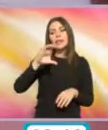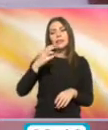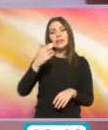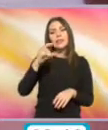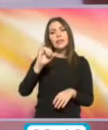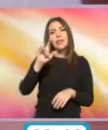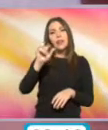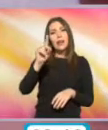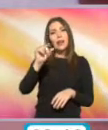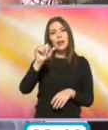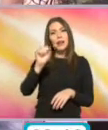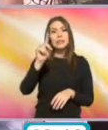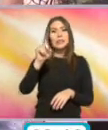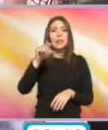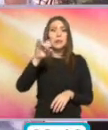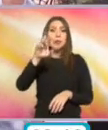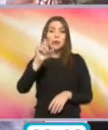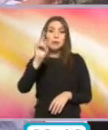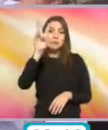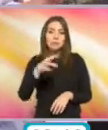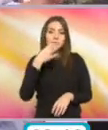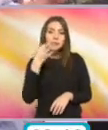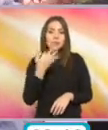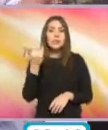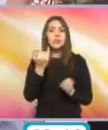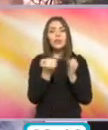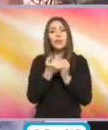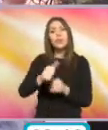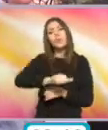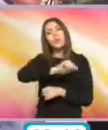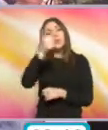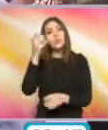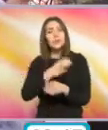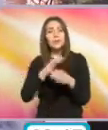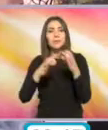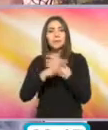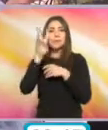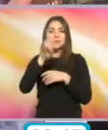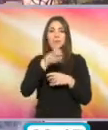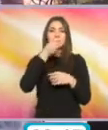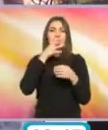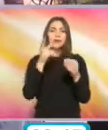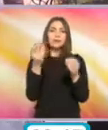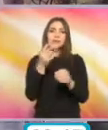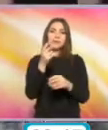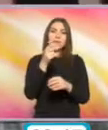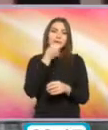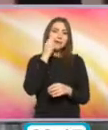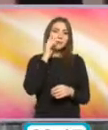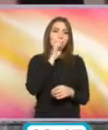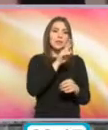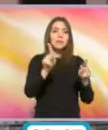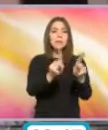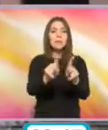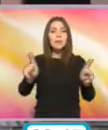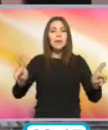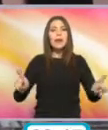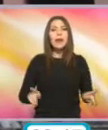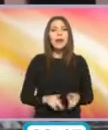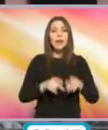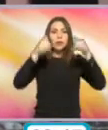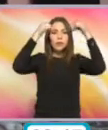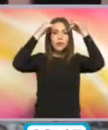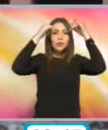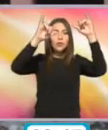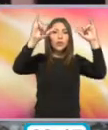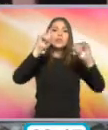Museo Zacatecano por último. Y otra cosa, la Plaza de Toro. La Plaza de Toros es un hotel, nada más asómense, porque ya que hayan hecho de